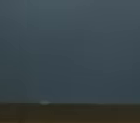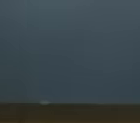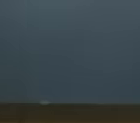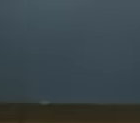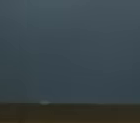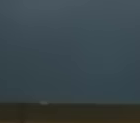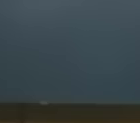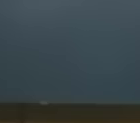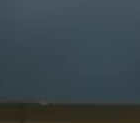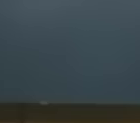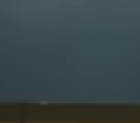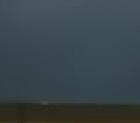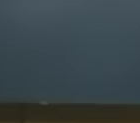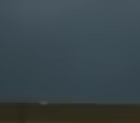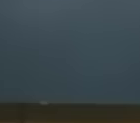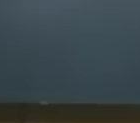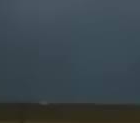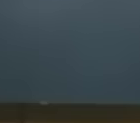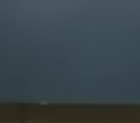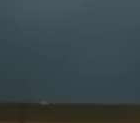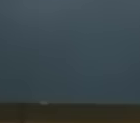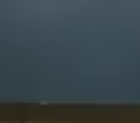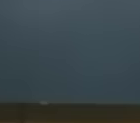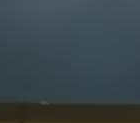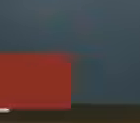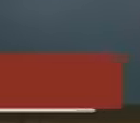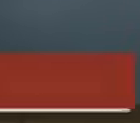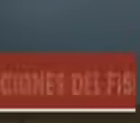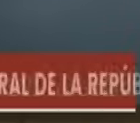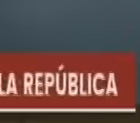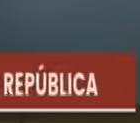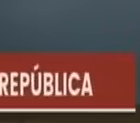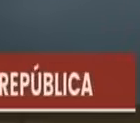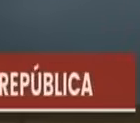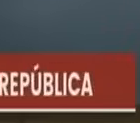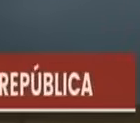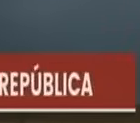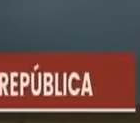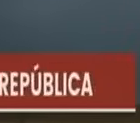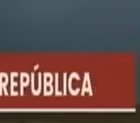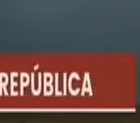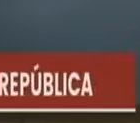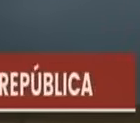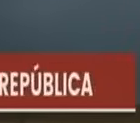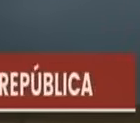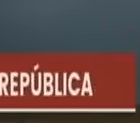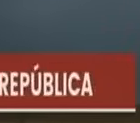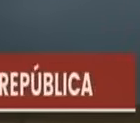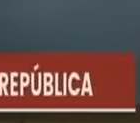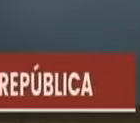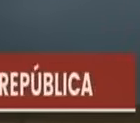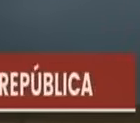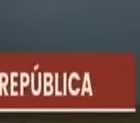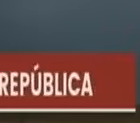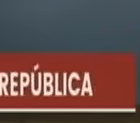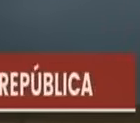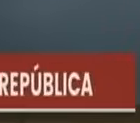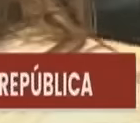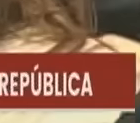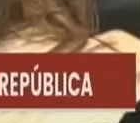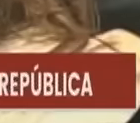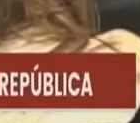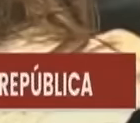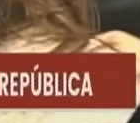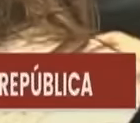dije anteriormente, hurtado, robado al sistema eléctrico nacional, para ser usado como materia